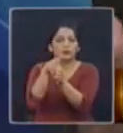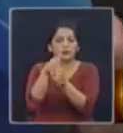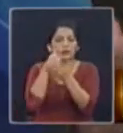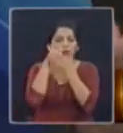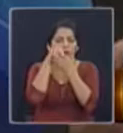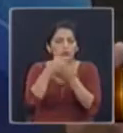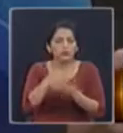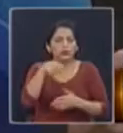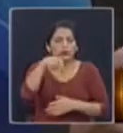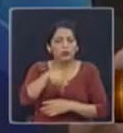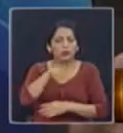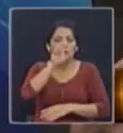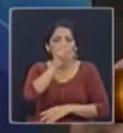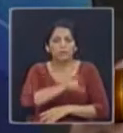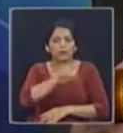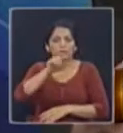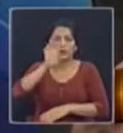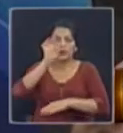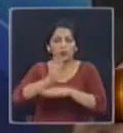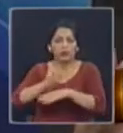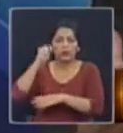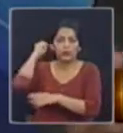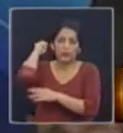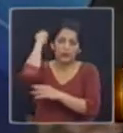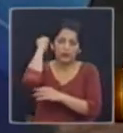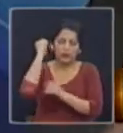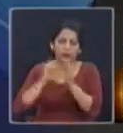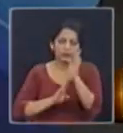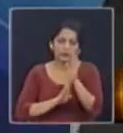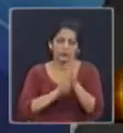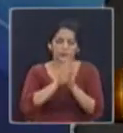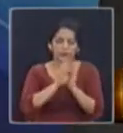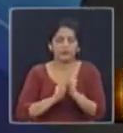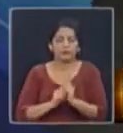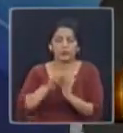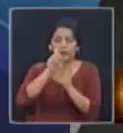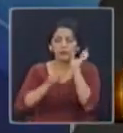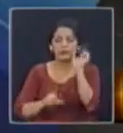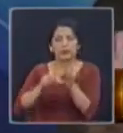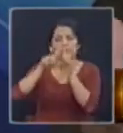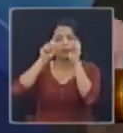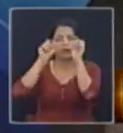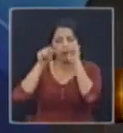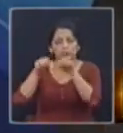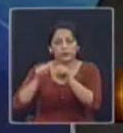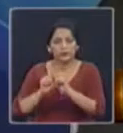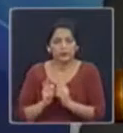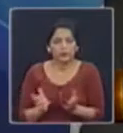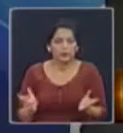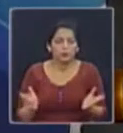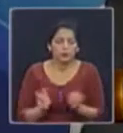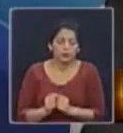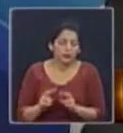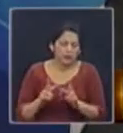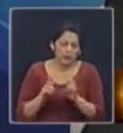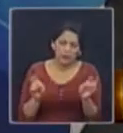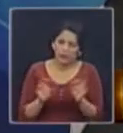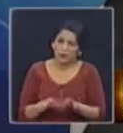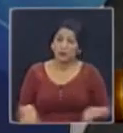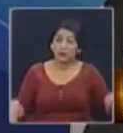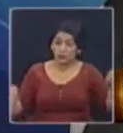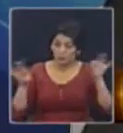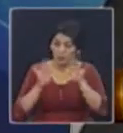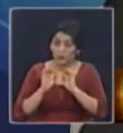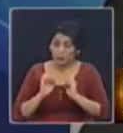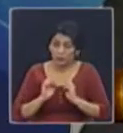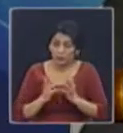avanzar en los derechos que son de los ciudadanos. ¿Cómo no preguntarle al pueblo ecuatoriano, por ejemplo, cosas tan fundamentales como si está